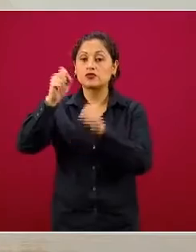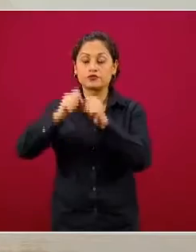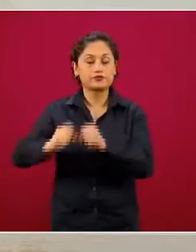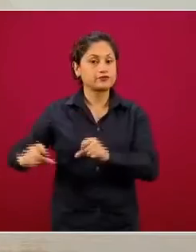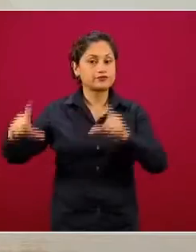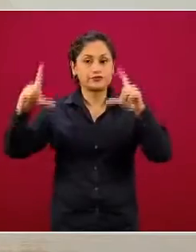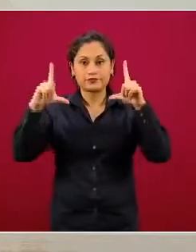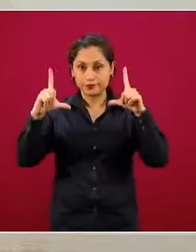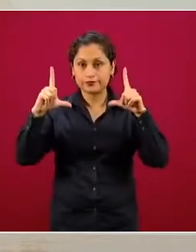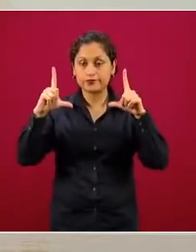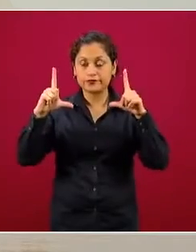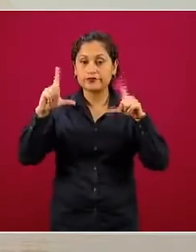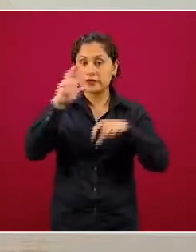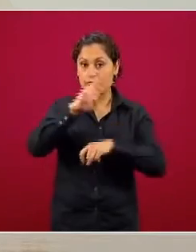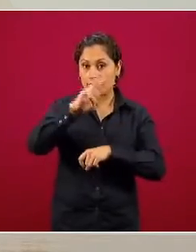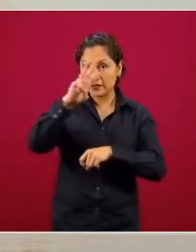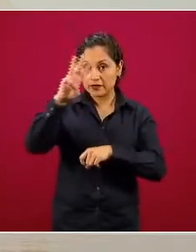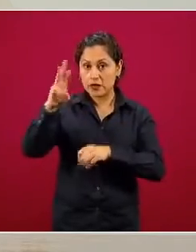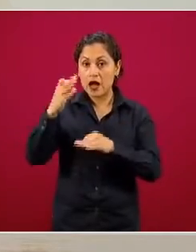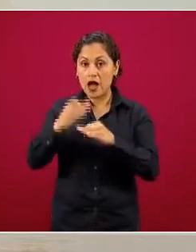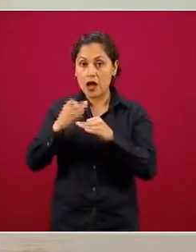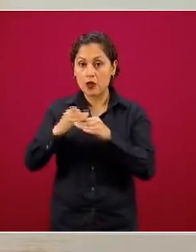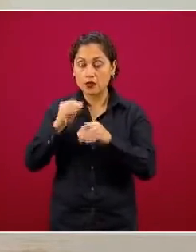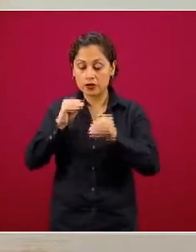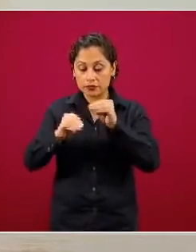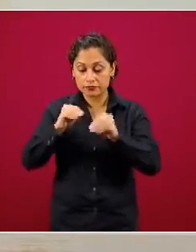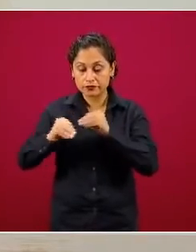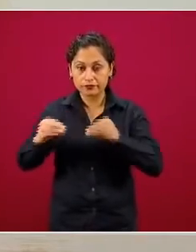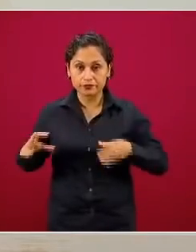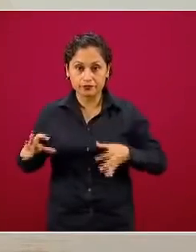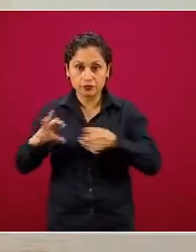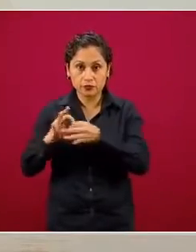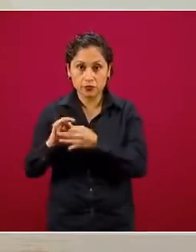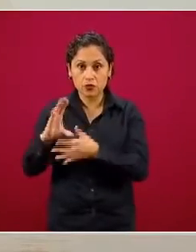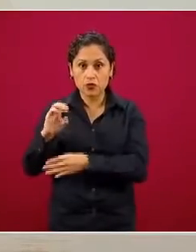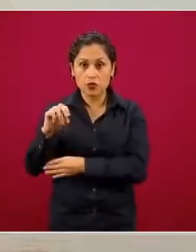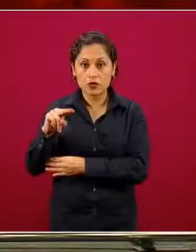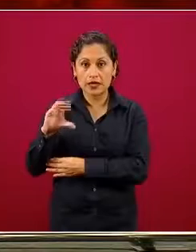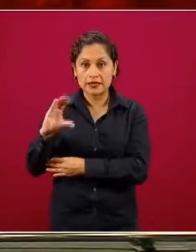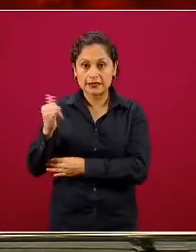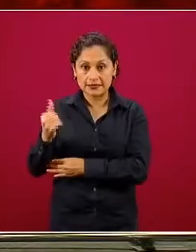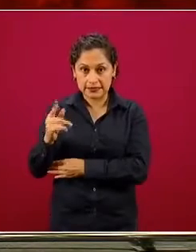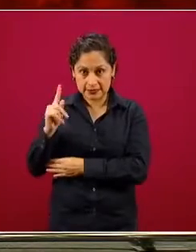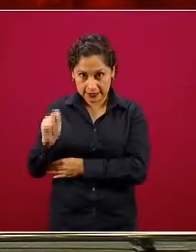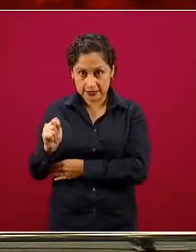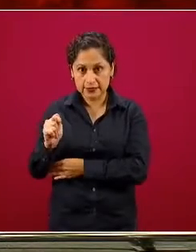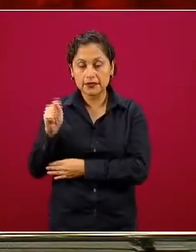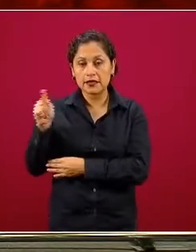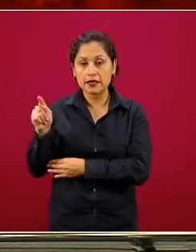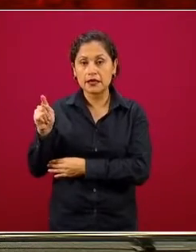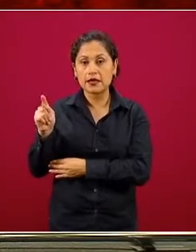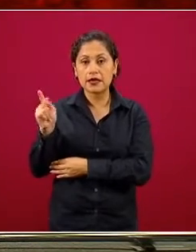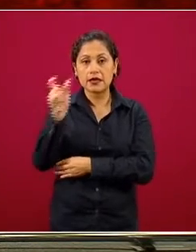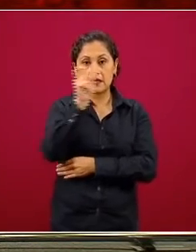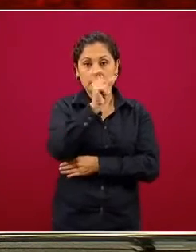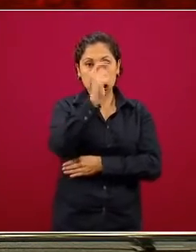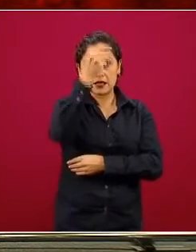la página que se está trabajando de manera conjunta y coordinada con CONACYT. Ahí en las opciones de la izquierda dice